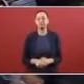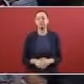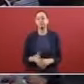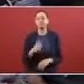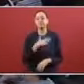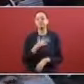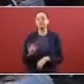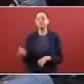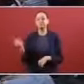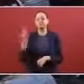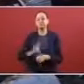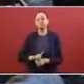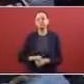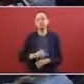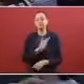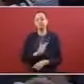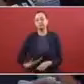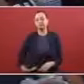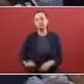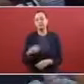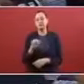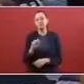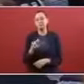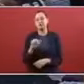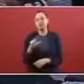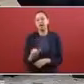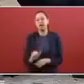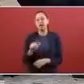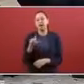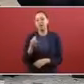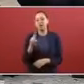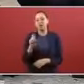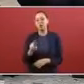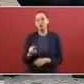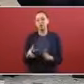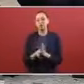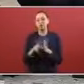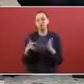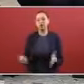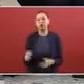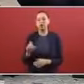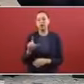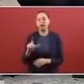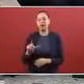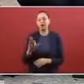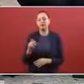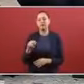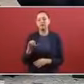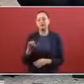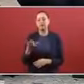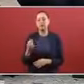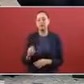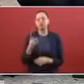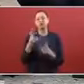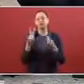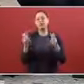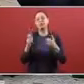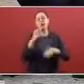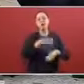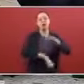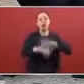Buenos días, señor presidente. Mariana León, del Financiero. Preguntarle sobre este caso de las empresas que tienen los gasoductos.